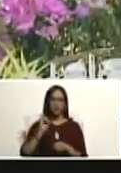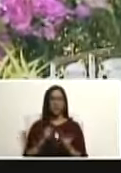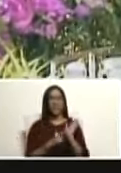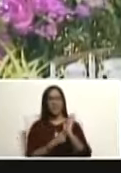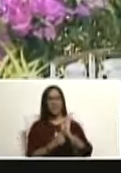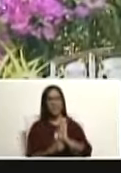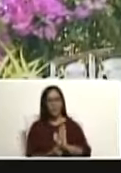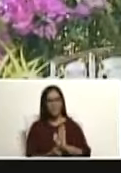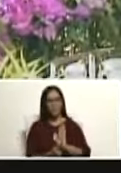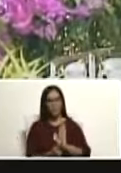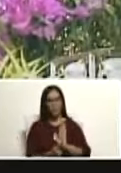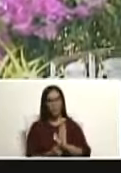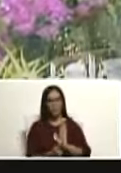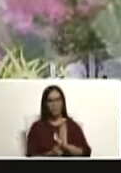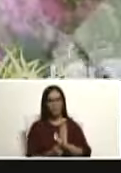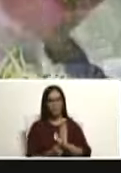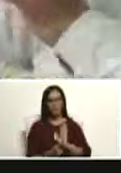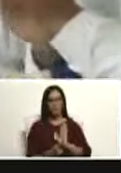ejemplo